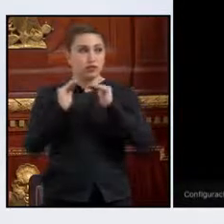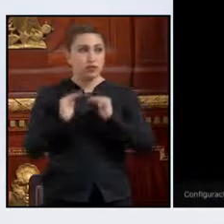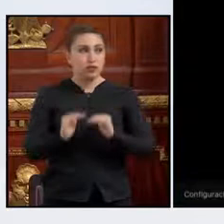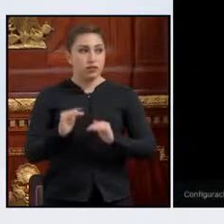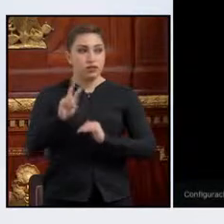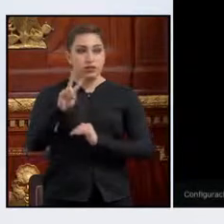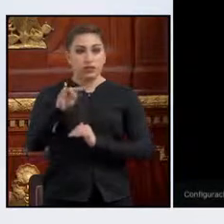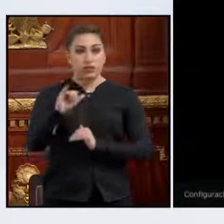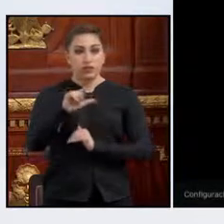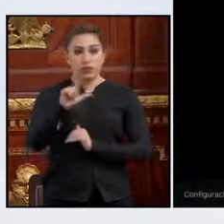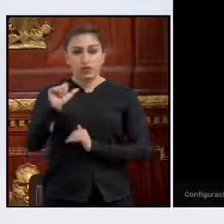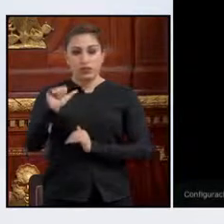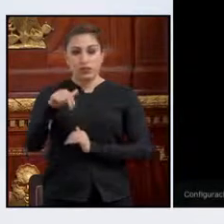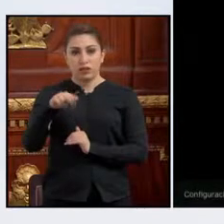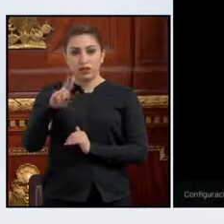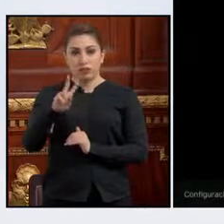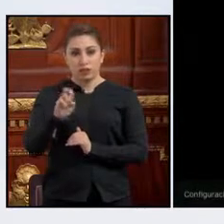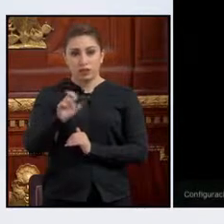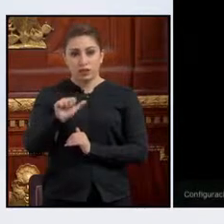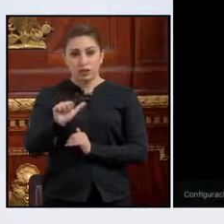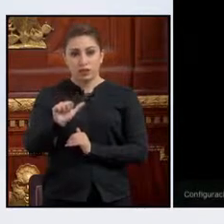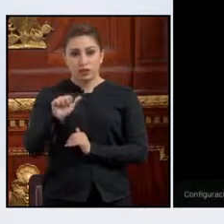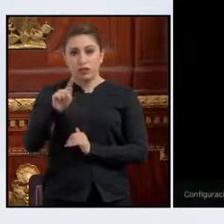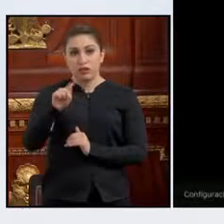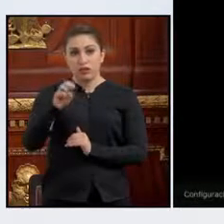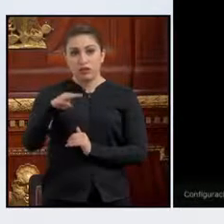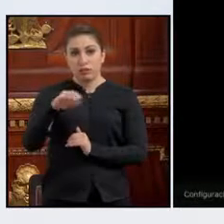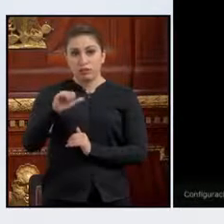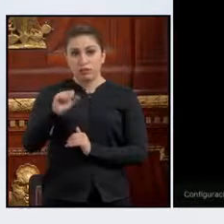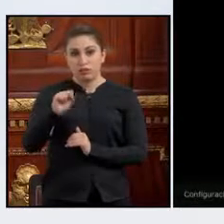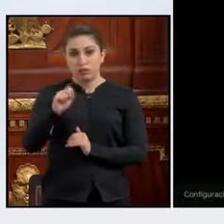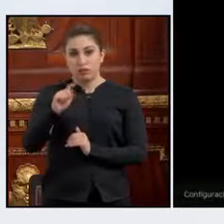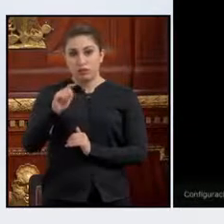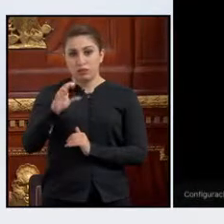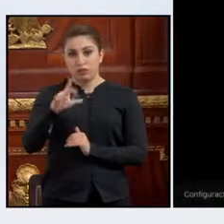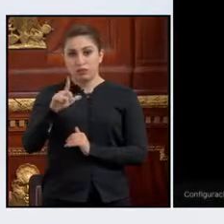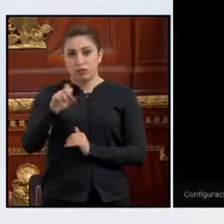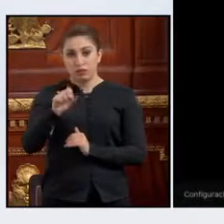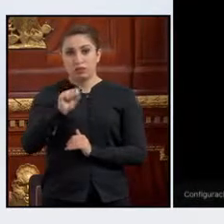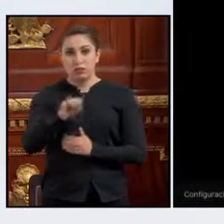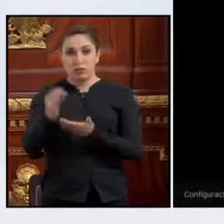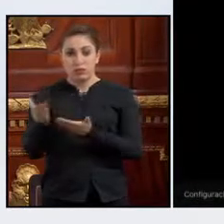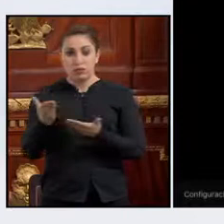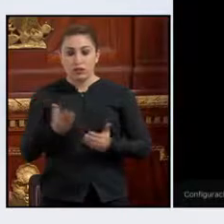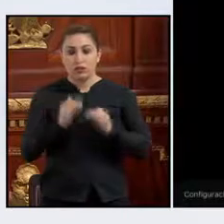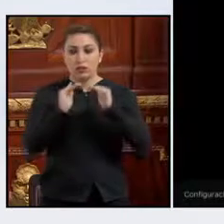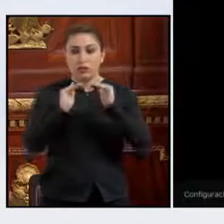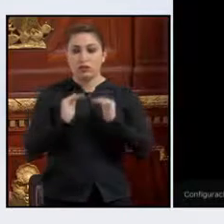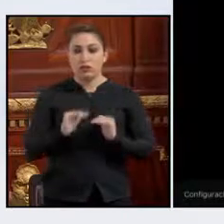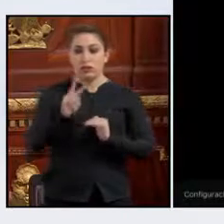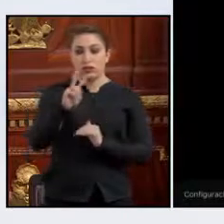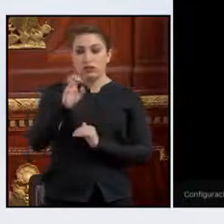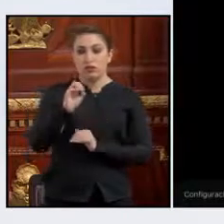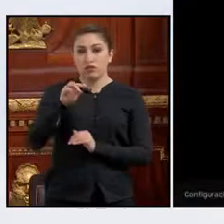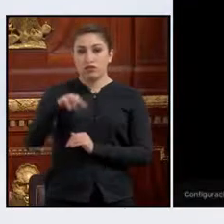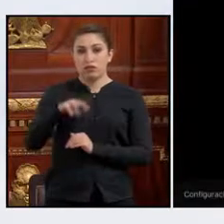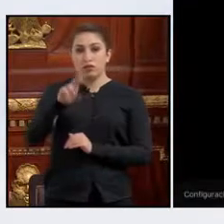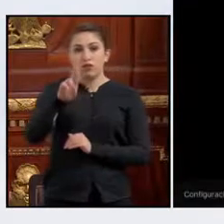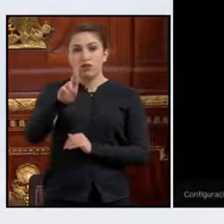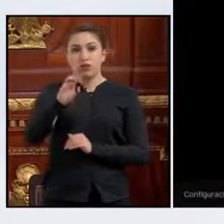Villanueva Ramos Temístocles. Temístocles Villanueva, presente. Bonrieric de la Isla Cristian